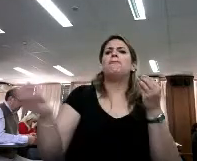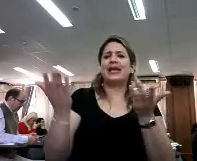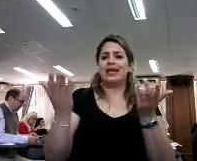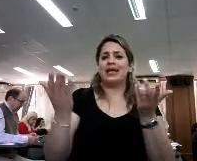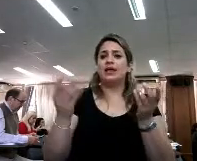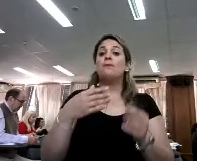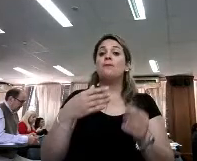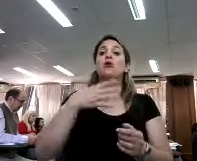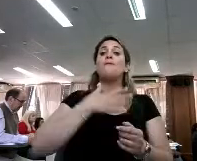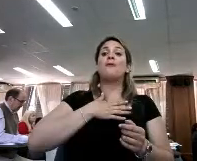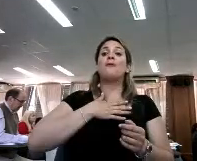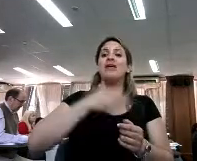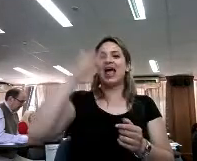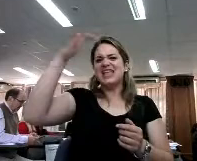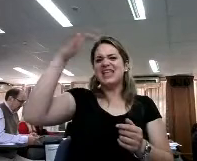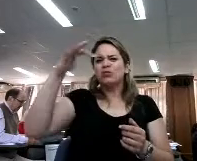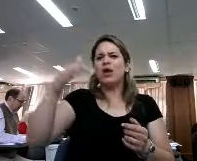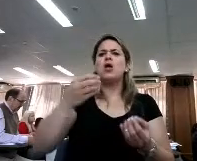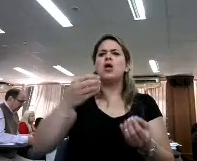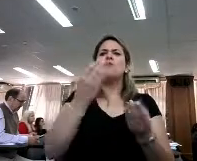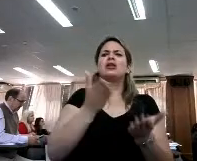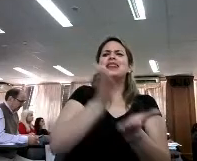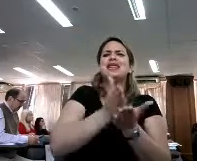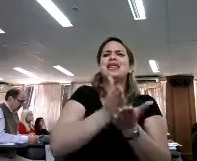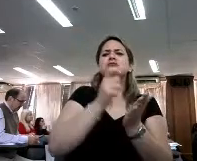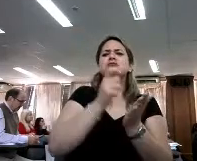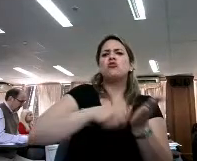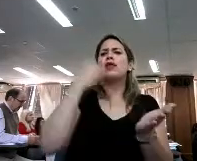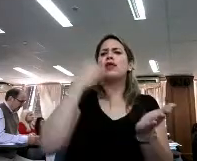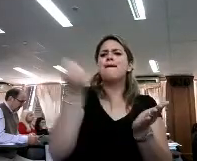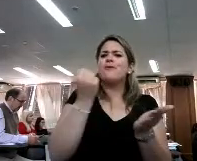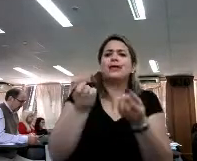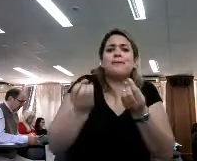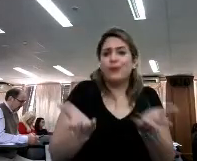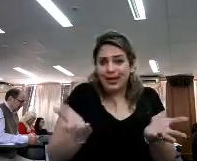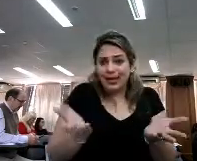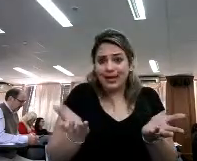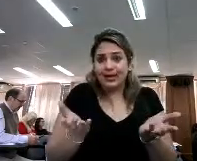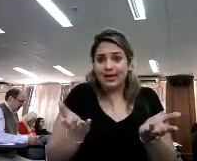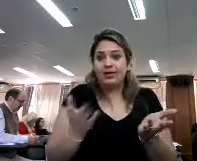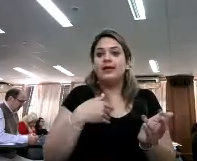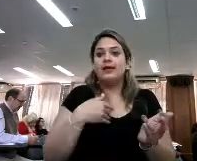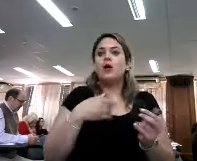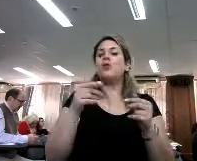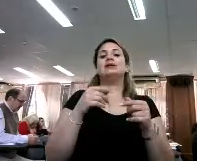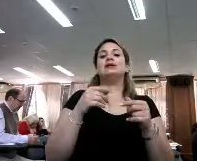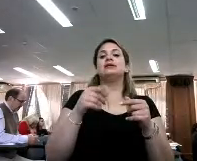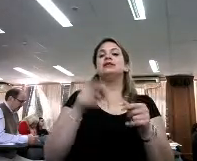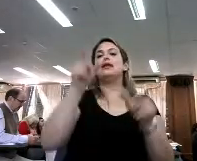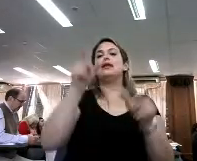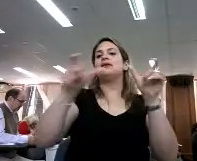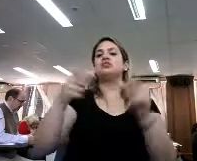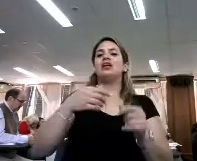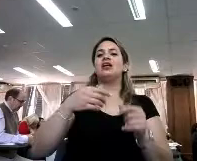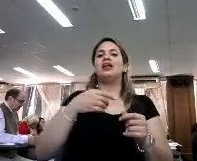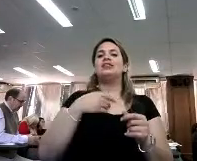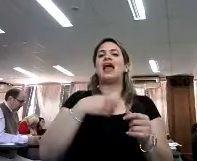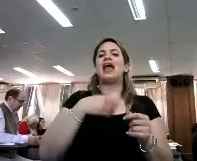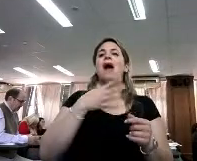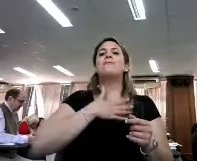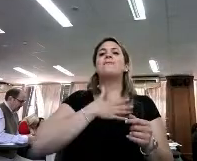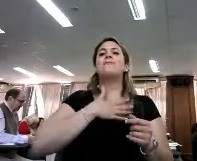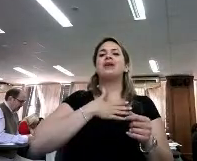hablamos de propiedad intelectual? ¿Para qué necesitamos los derechos de autor? No nos vamos a poner a hablar de otras figuras de la propiedad industrial que no